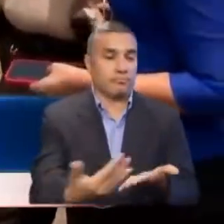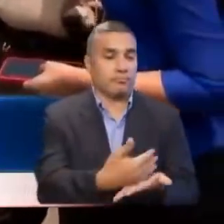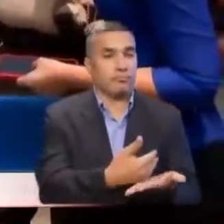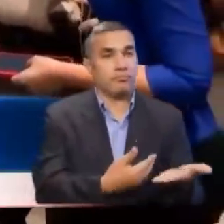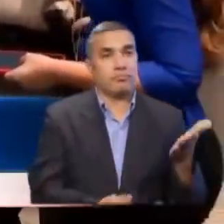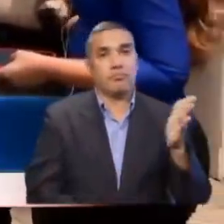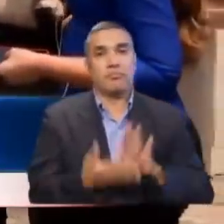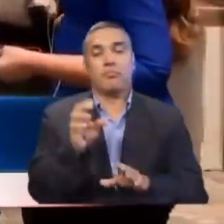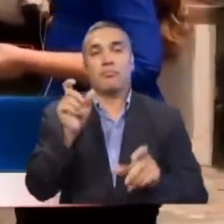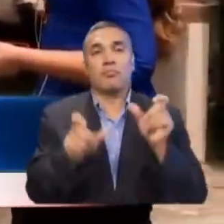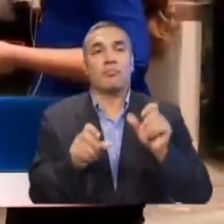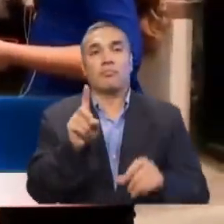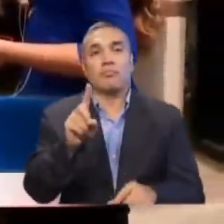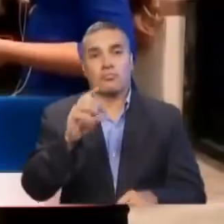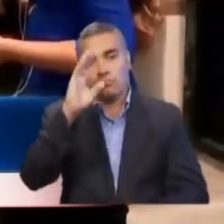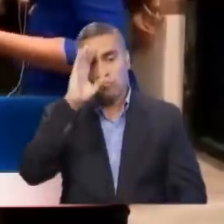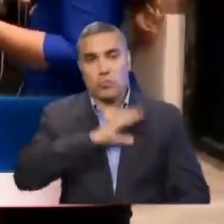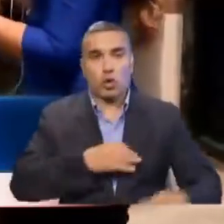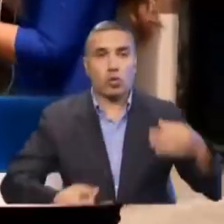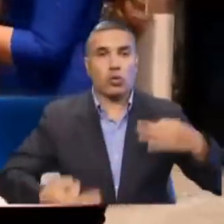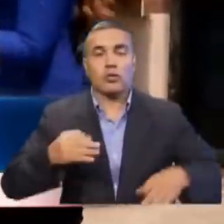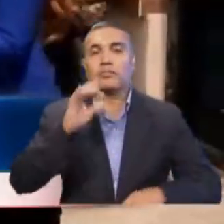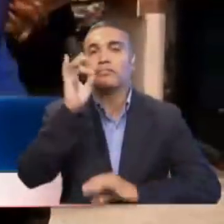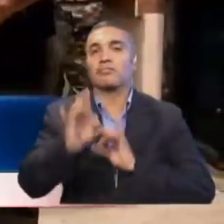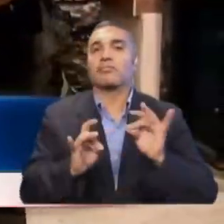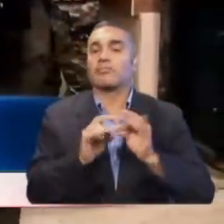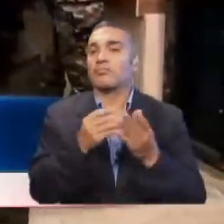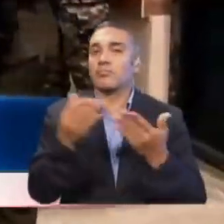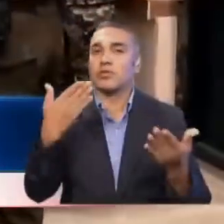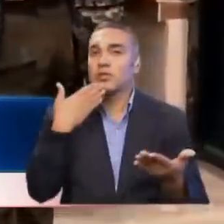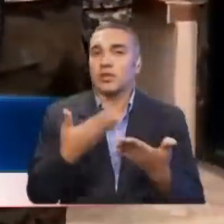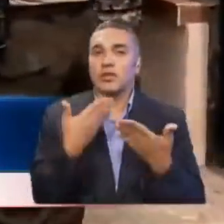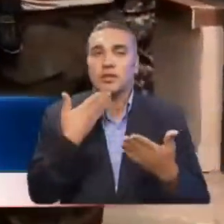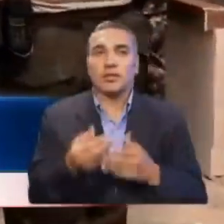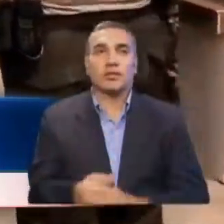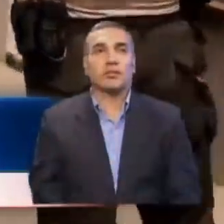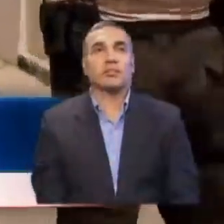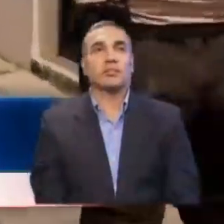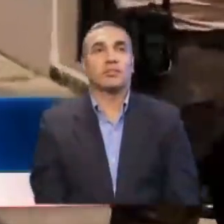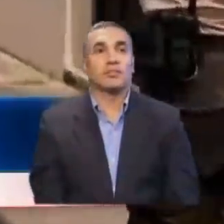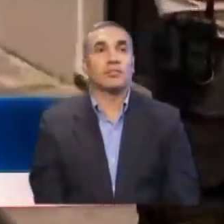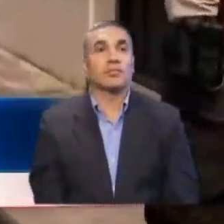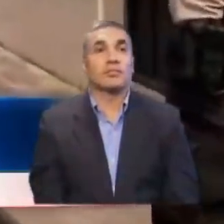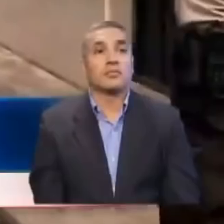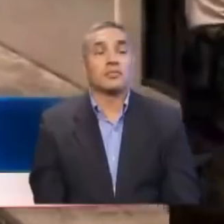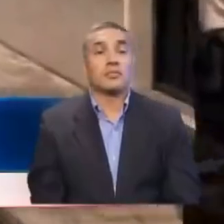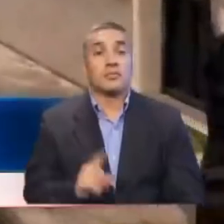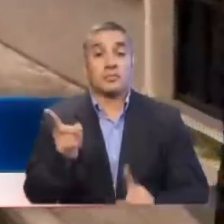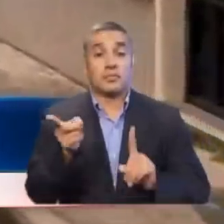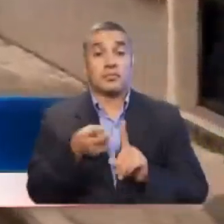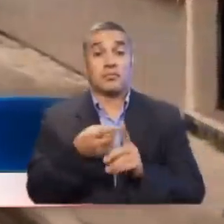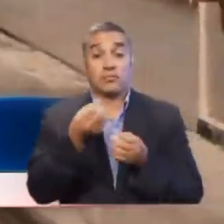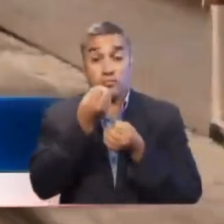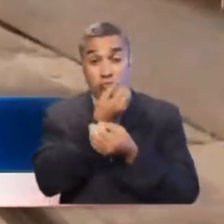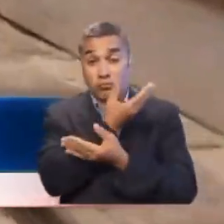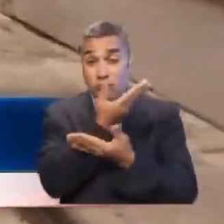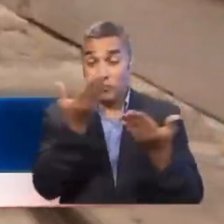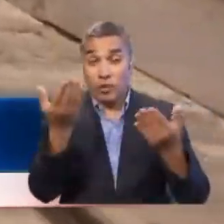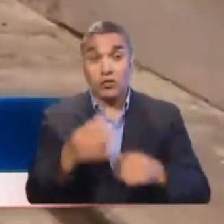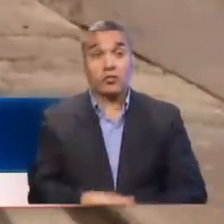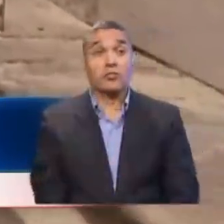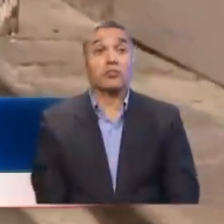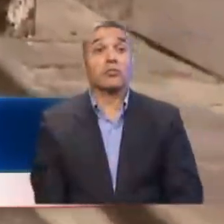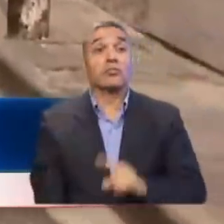al departamento de la policía judicial perfecto muchísimas gracias bueno según el primer reporte ha